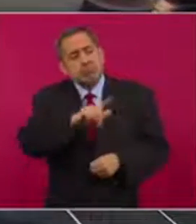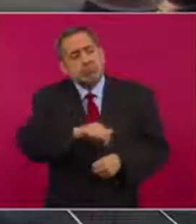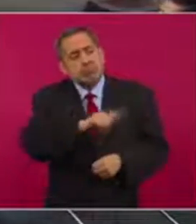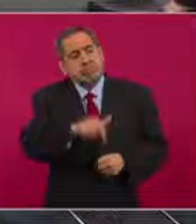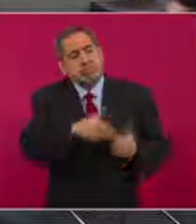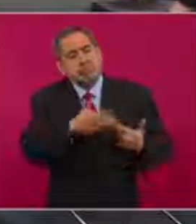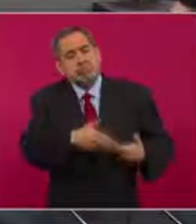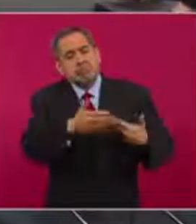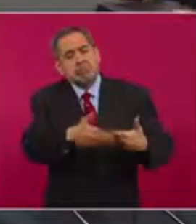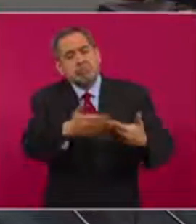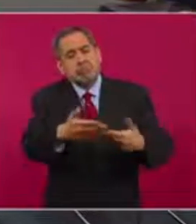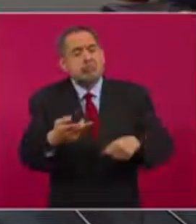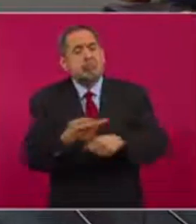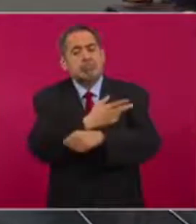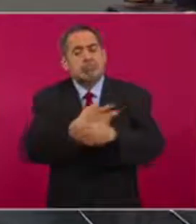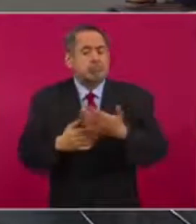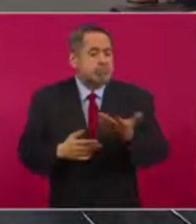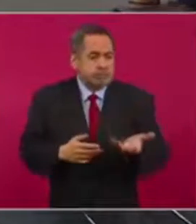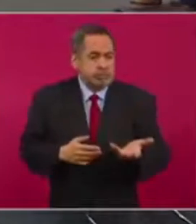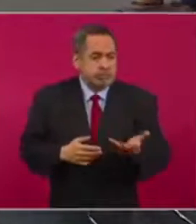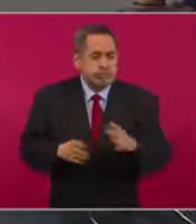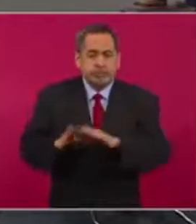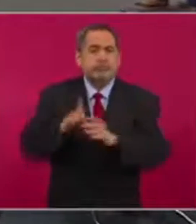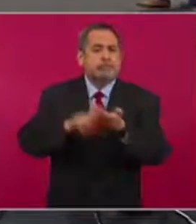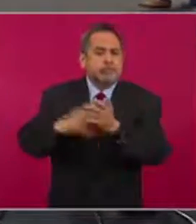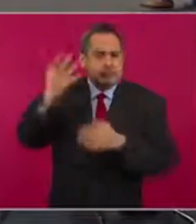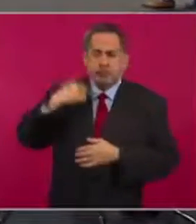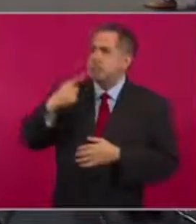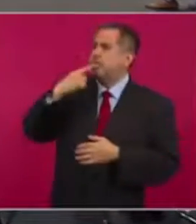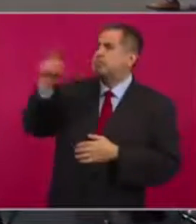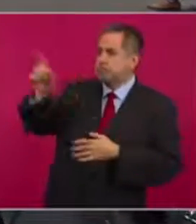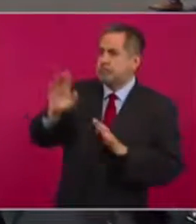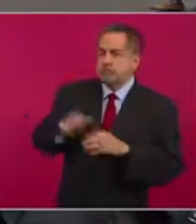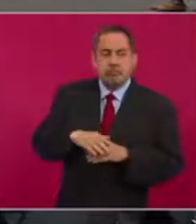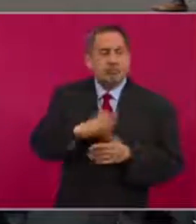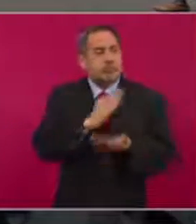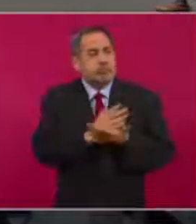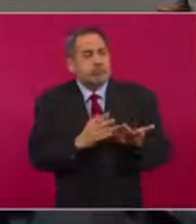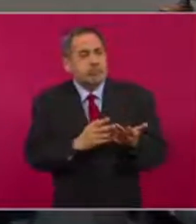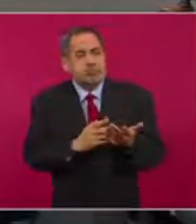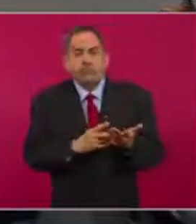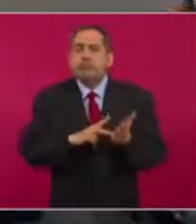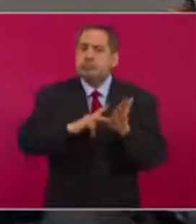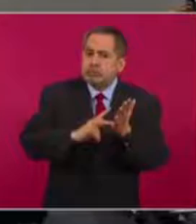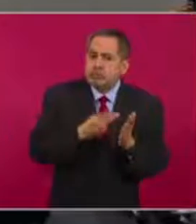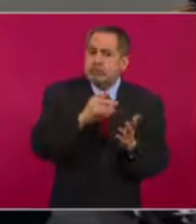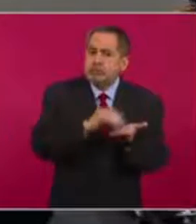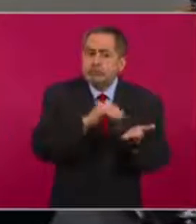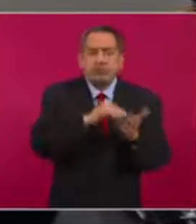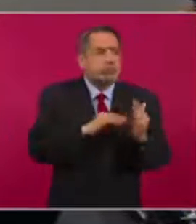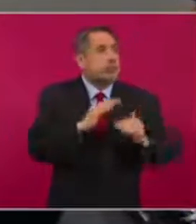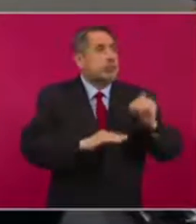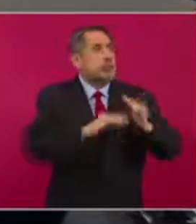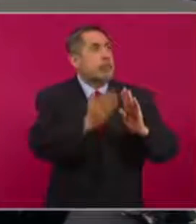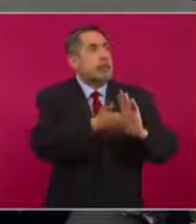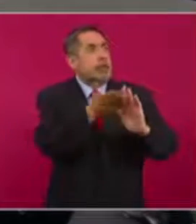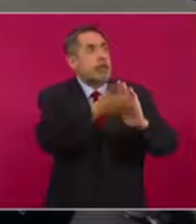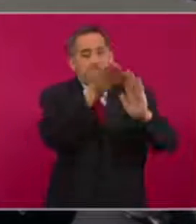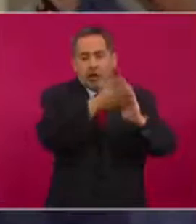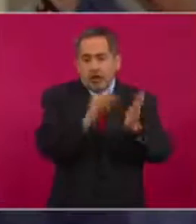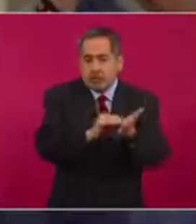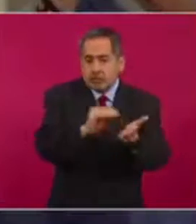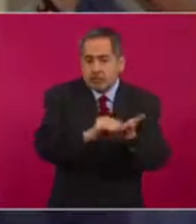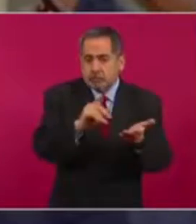separaron las obras desde que se dio, digamos, aquí la denuncia, pero volvieron a retomarlas, incluso ahora están trabajando pues